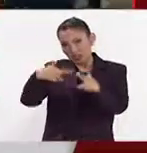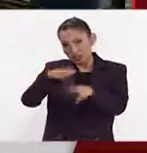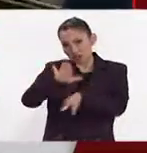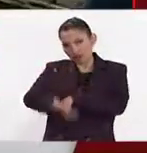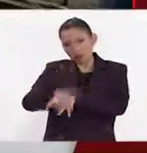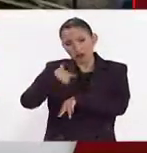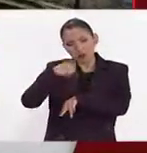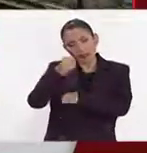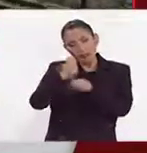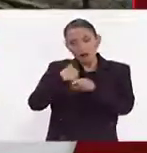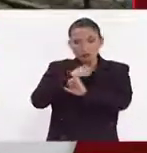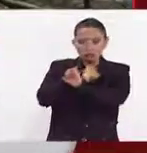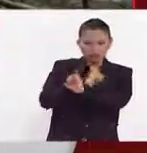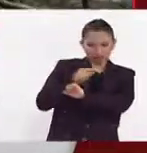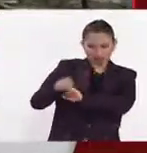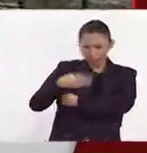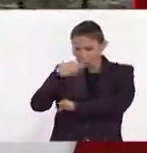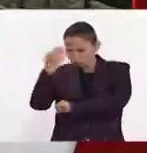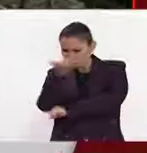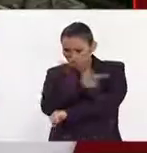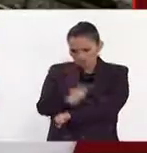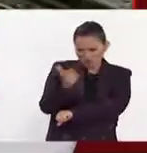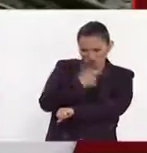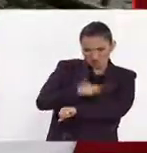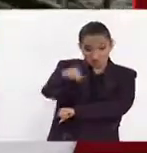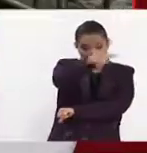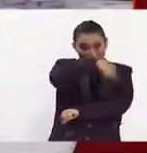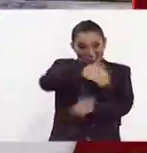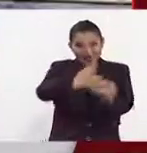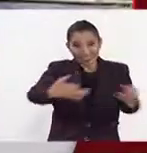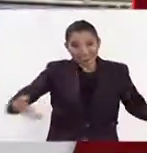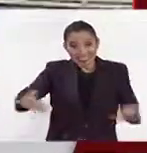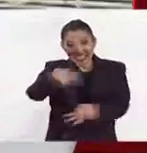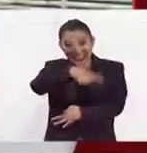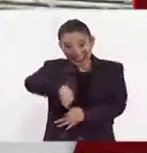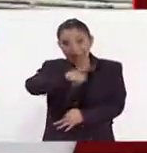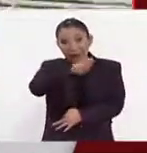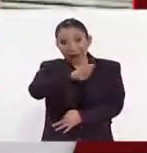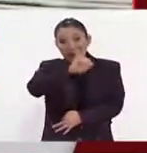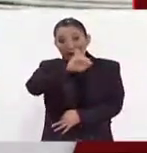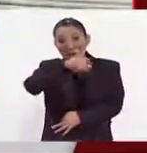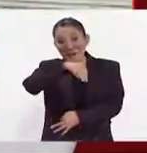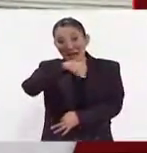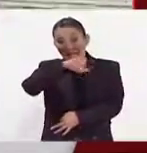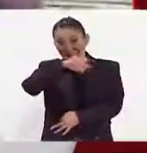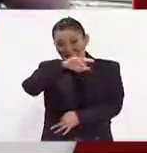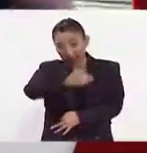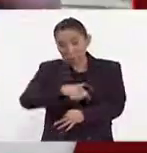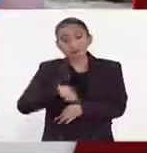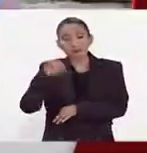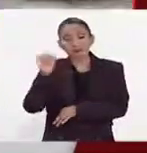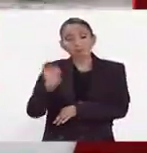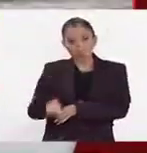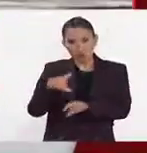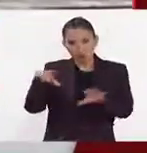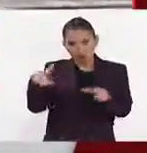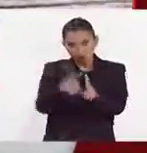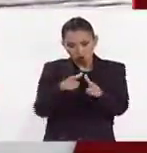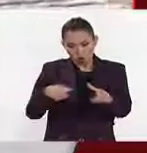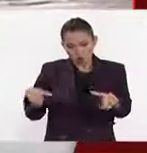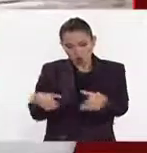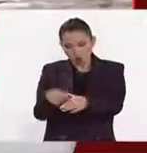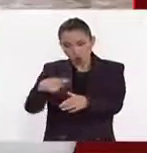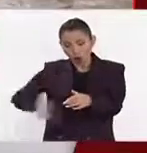una cierta resistencia a lo musulmán dentro del territorio birmano. La propia comunidad ha